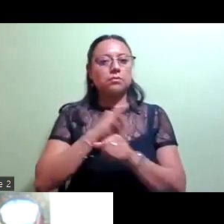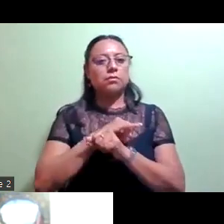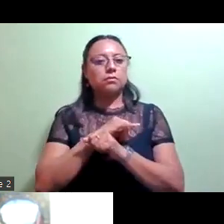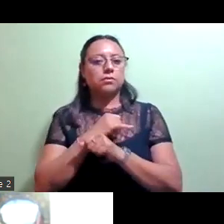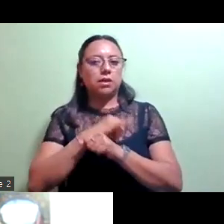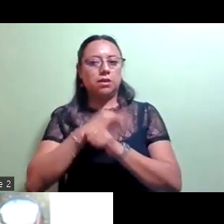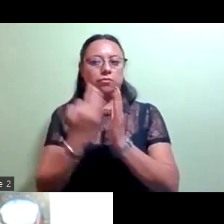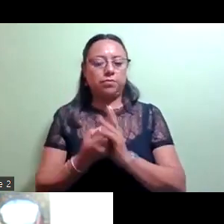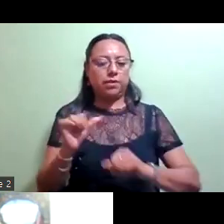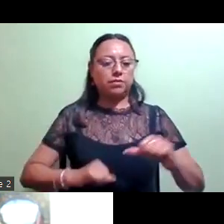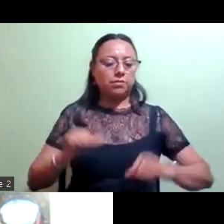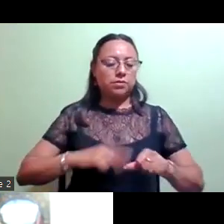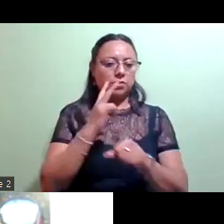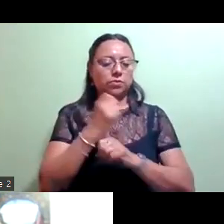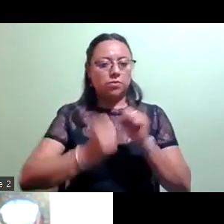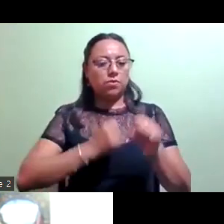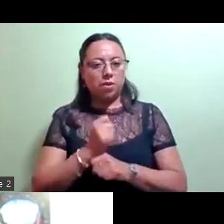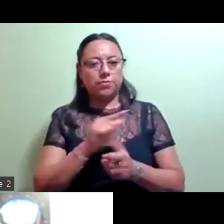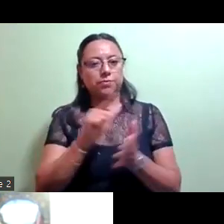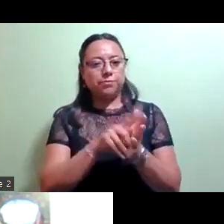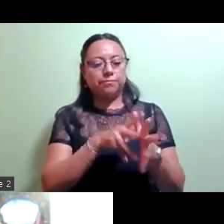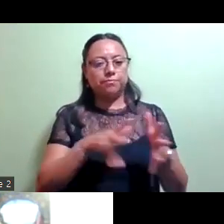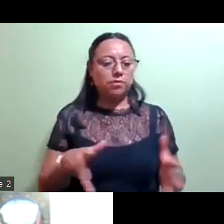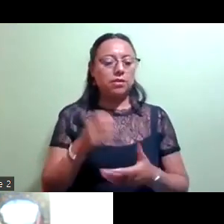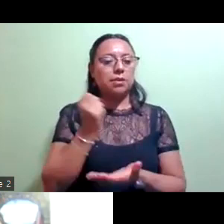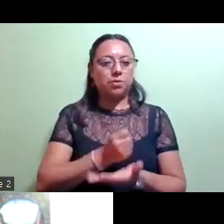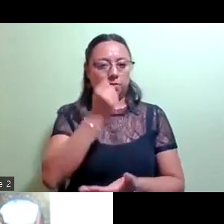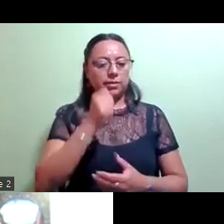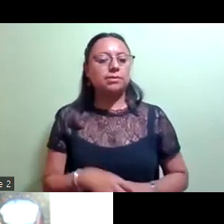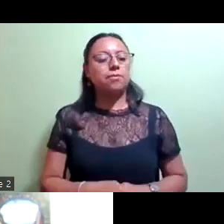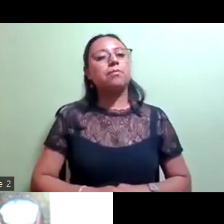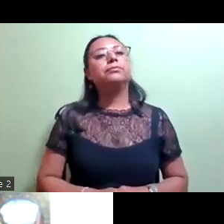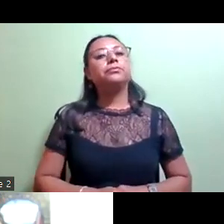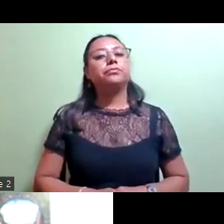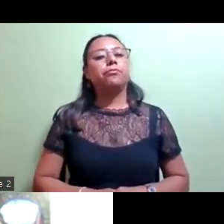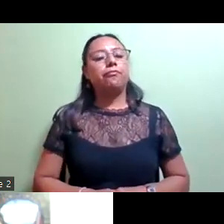año del ejercicio legislativo de la segunda legislatura y de aprobarse el mismo.